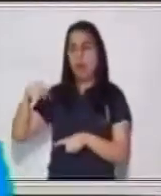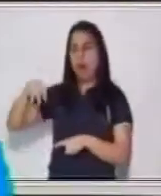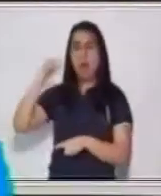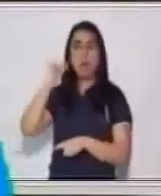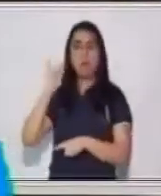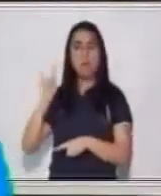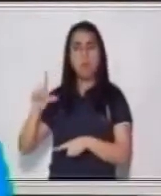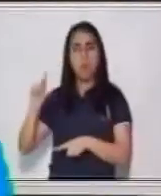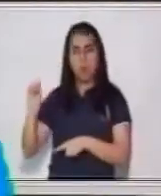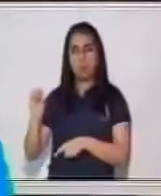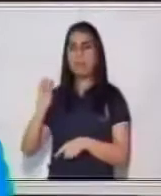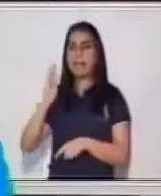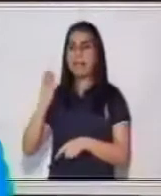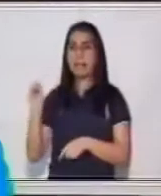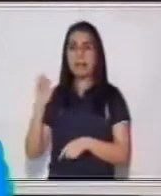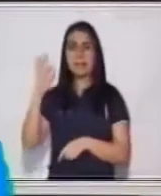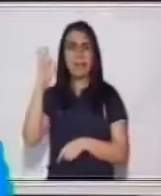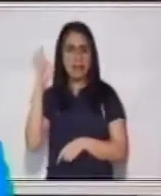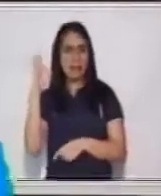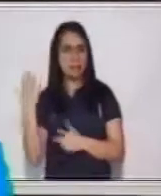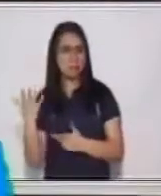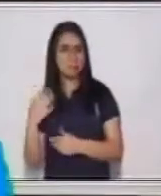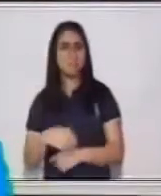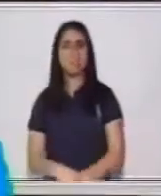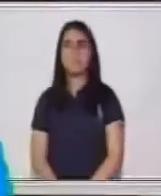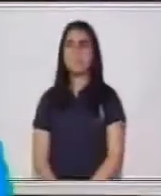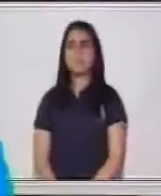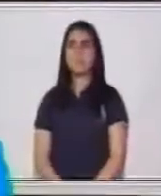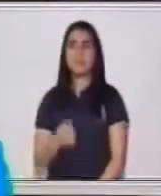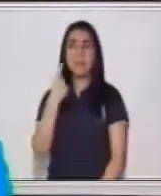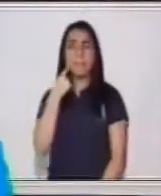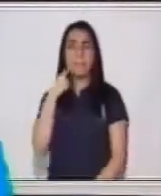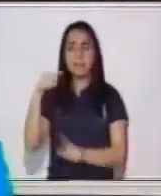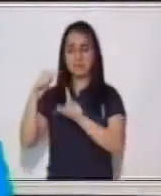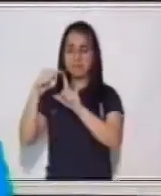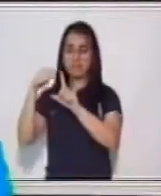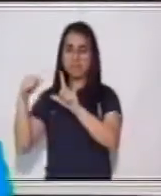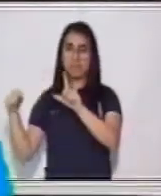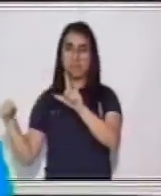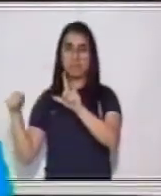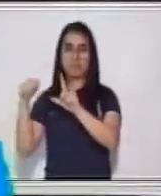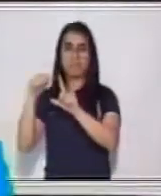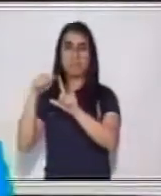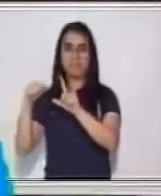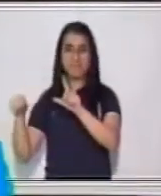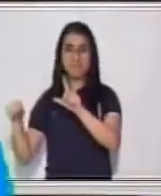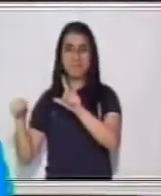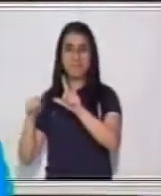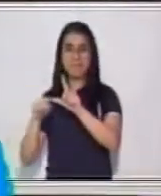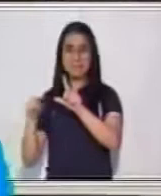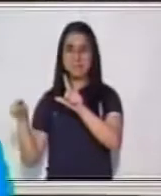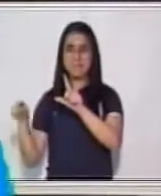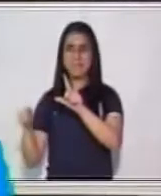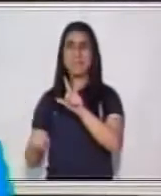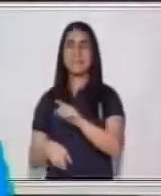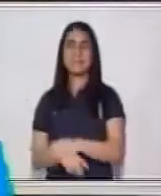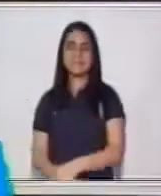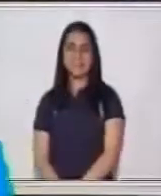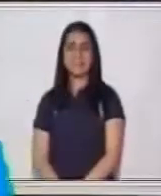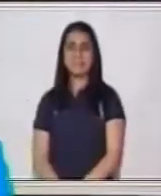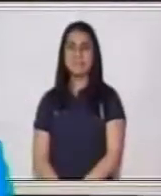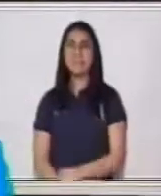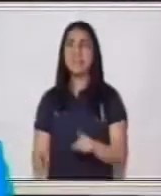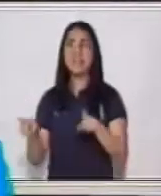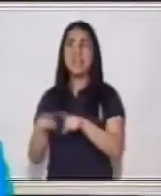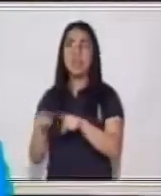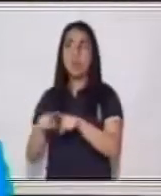aquí 30 grados. ¿Sí? Bien. También